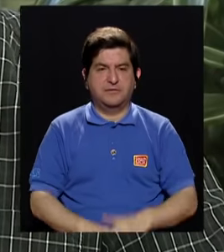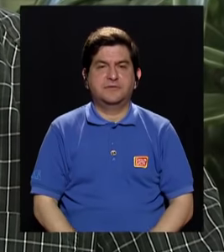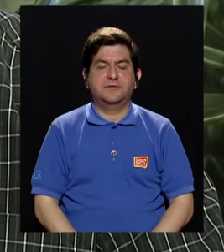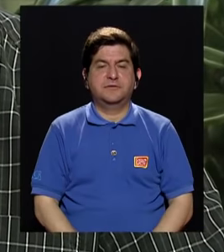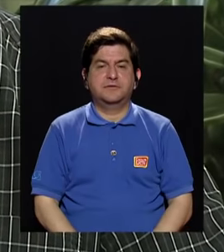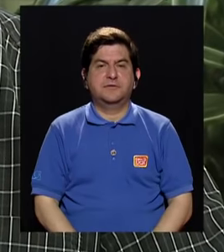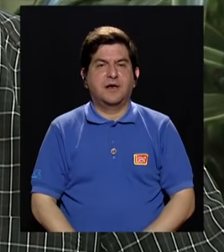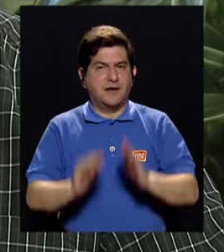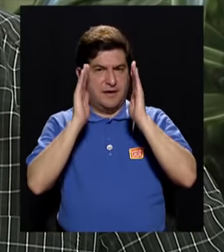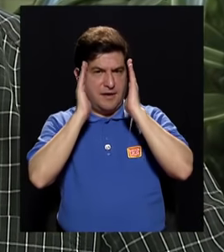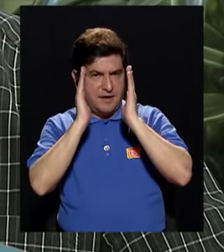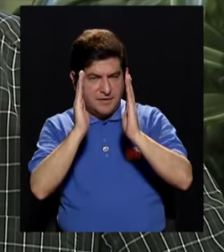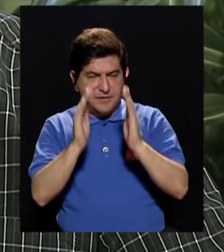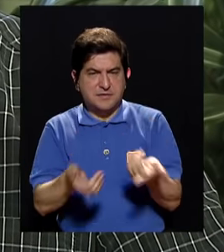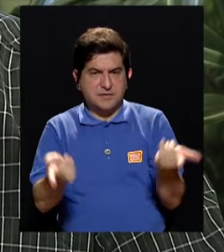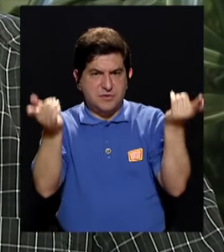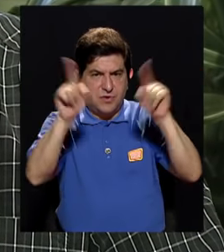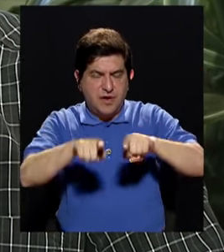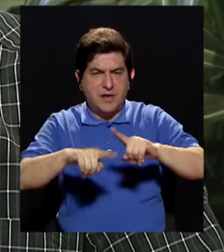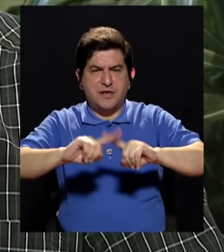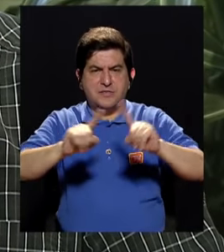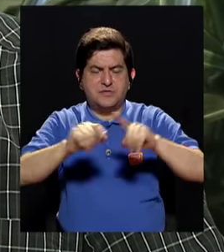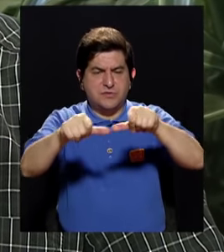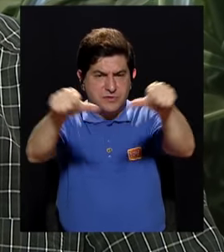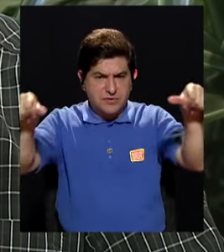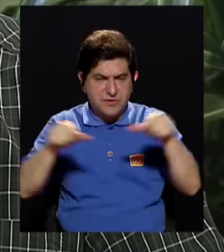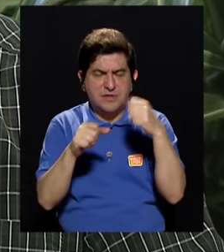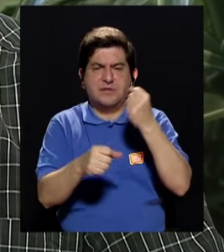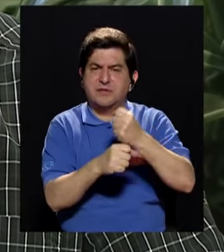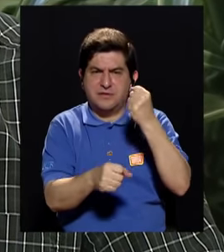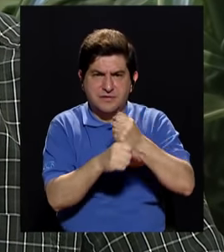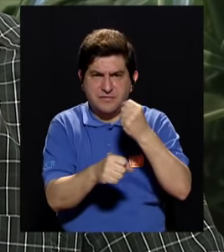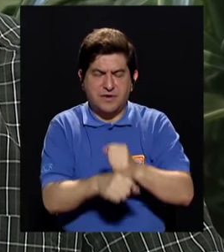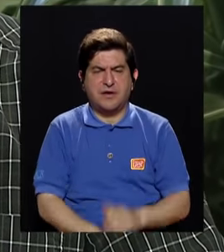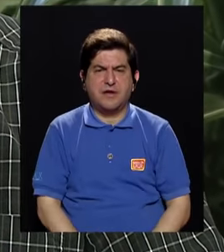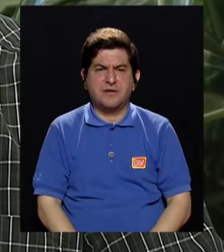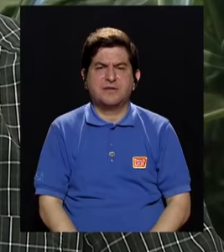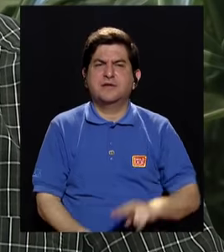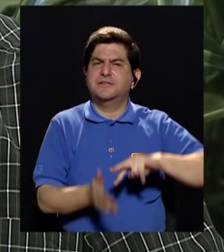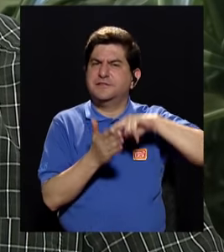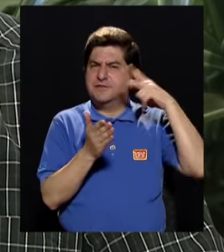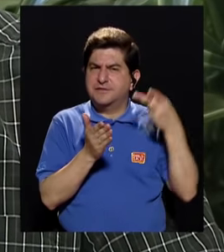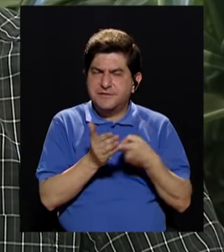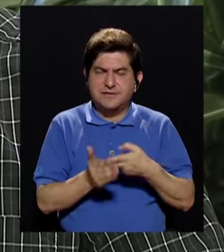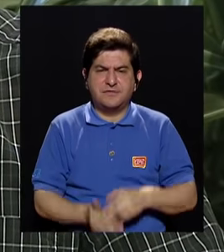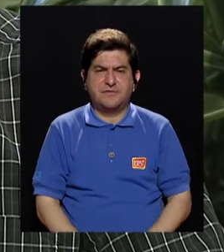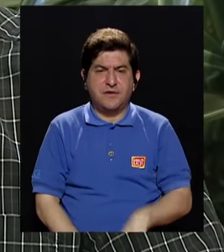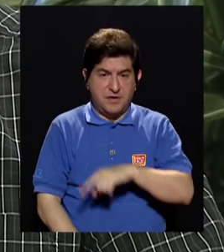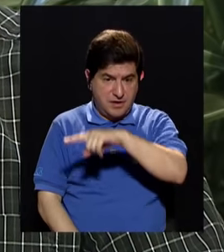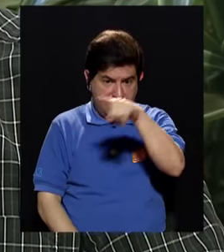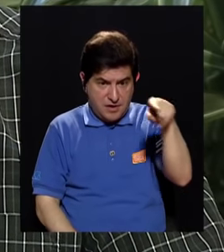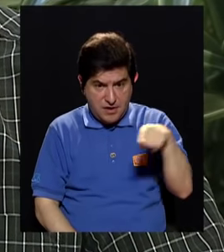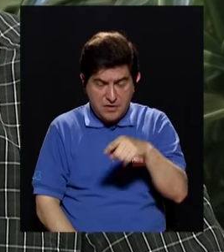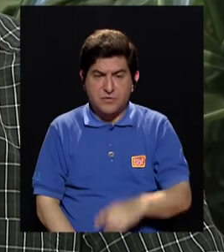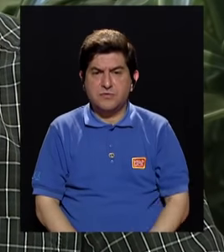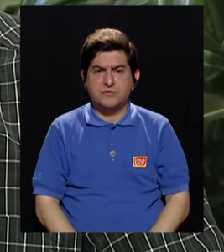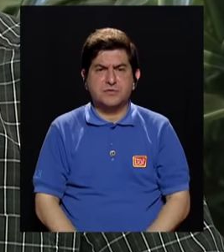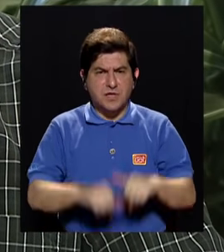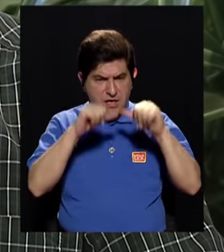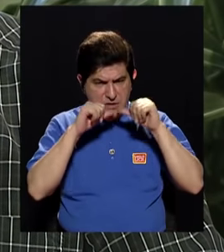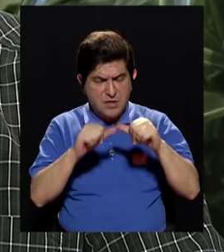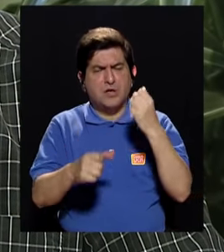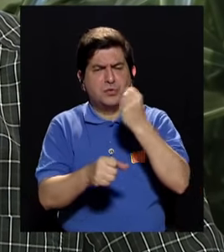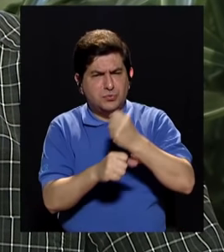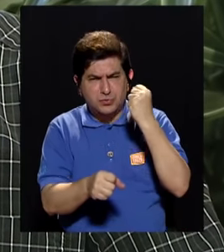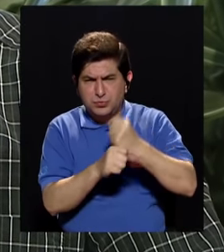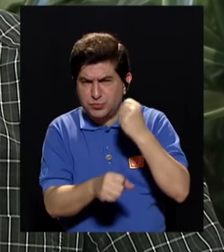doctor escuchando el que el hecho de que hayan tantas áreas de trabajo Pues es de suponer entonces que ustedes constantemente están